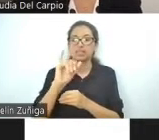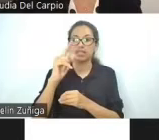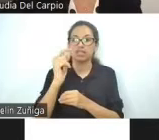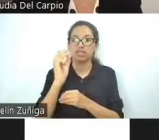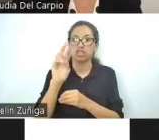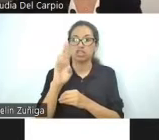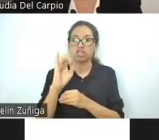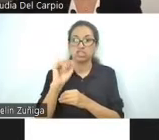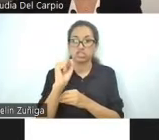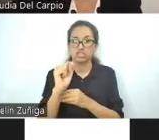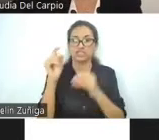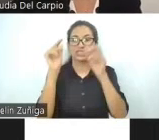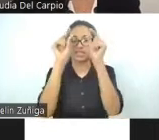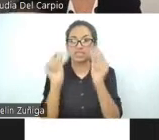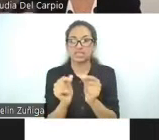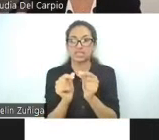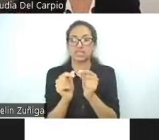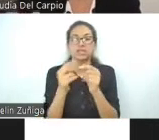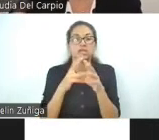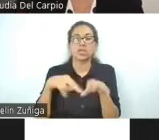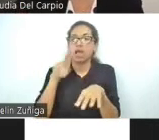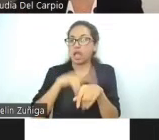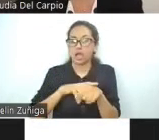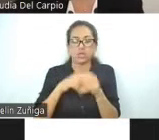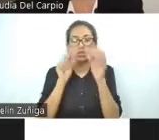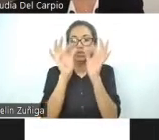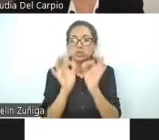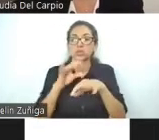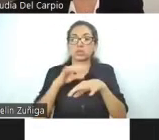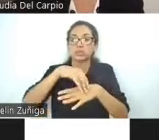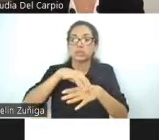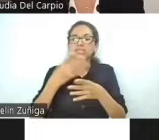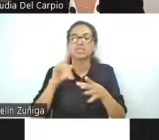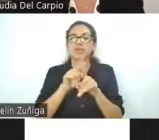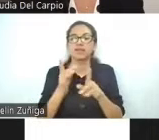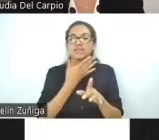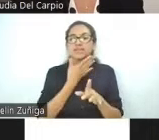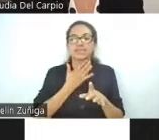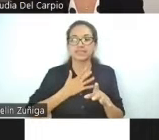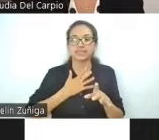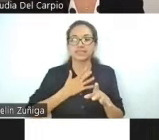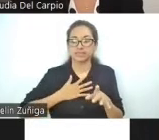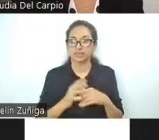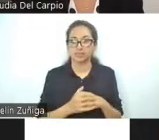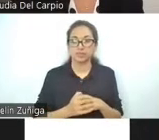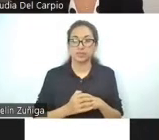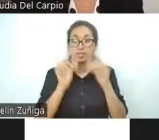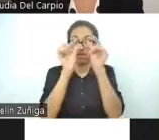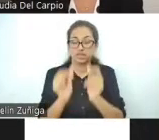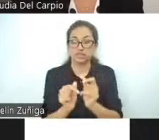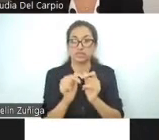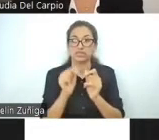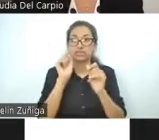que es un órgano muy sensible, diseñado exclusivamente para el placer. Y al ser una zona muy sensible,